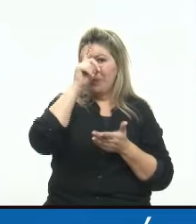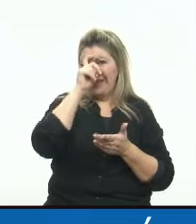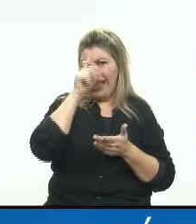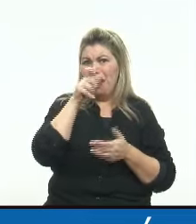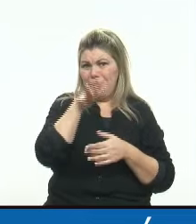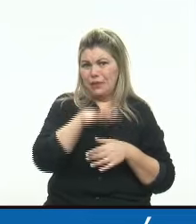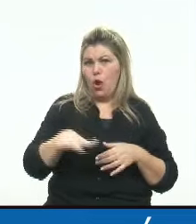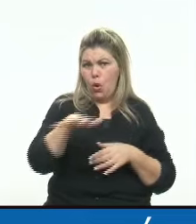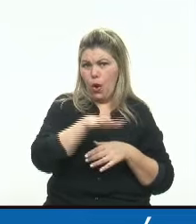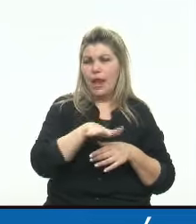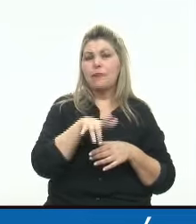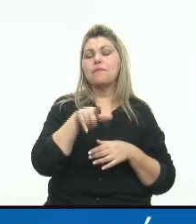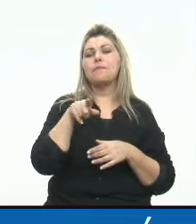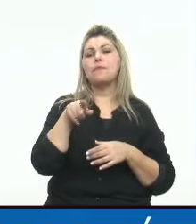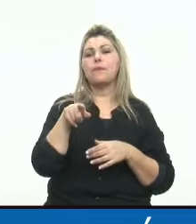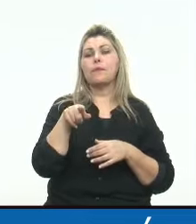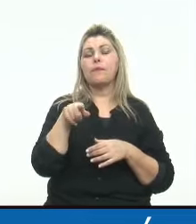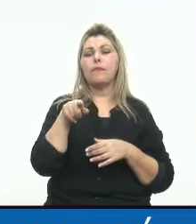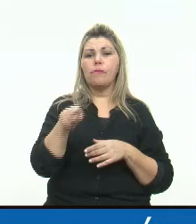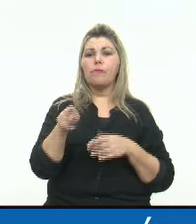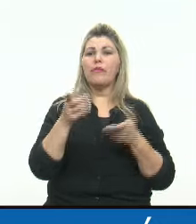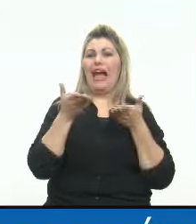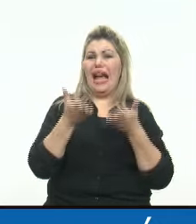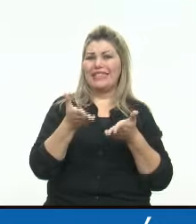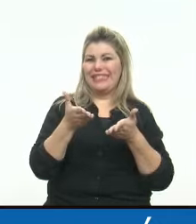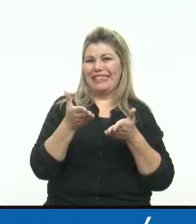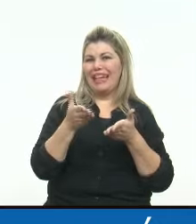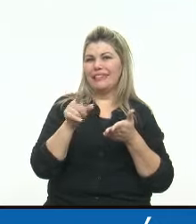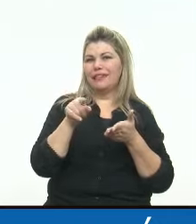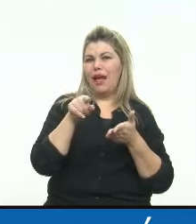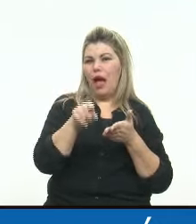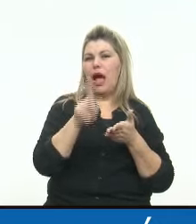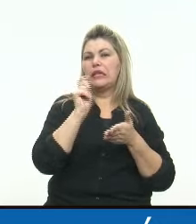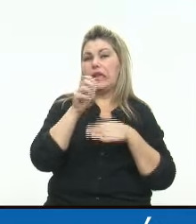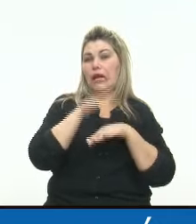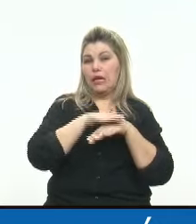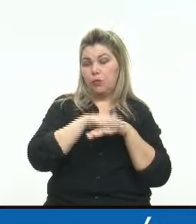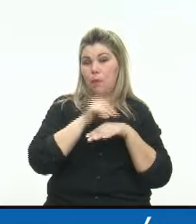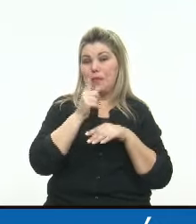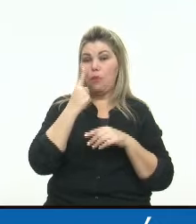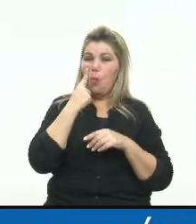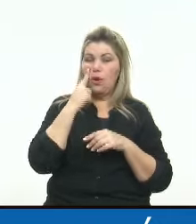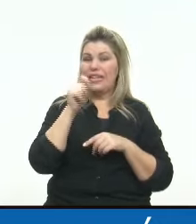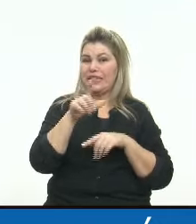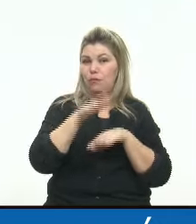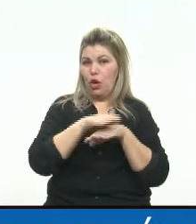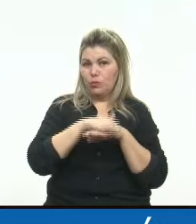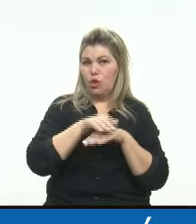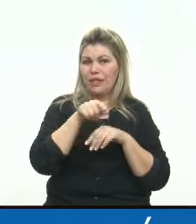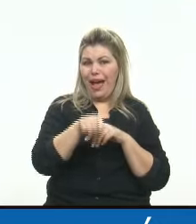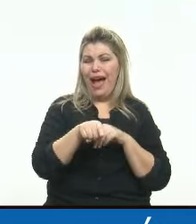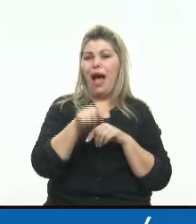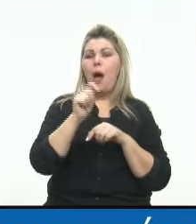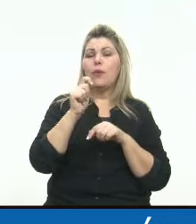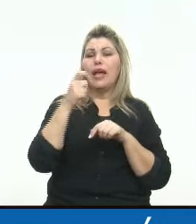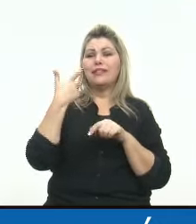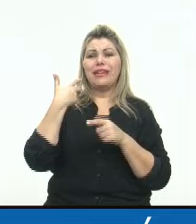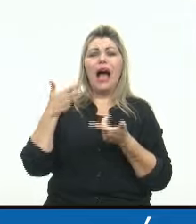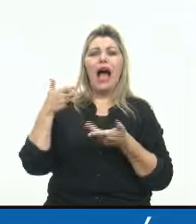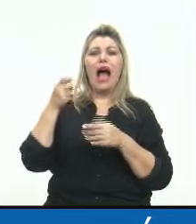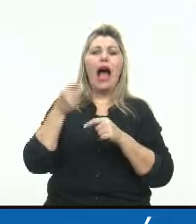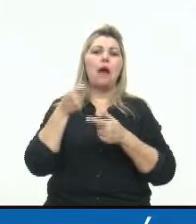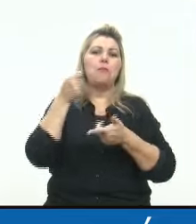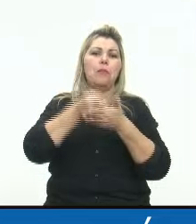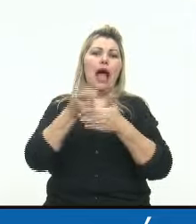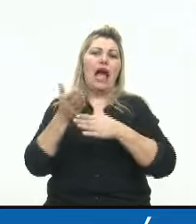financiera con el municipio de Famaillá la ejecuta el propio municipio. El anticipo financiero fue pagado, no